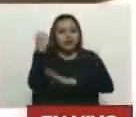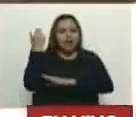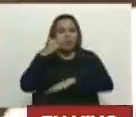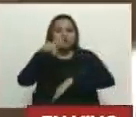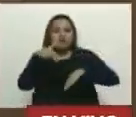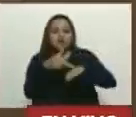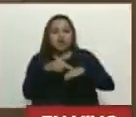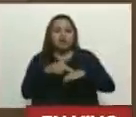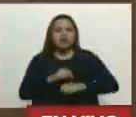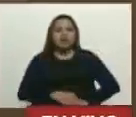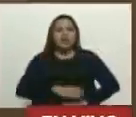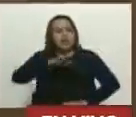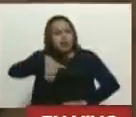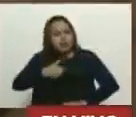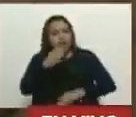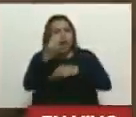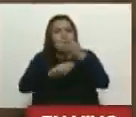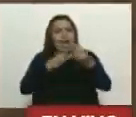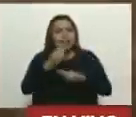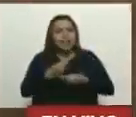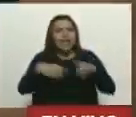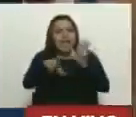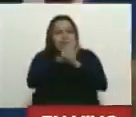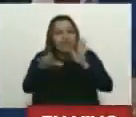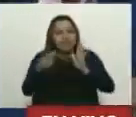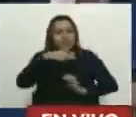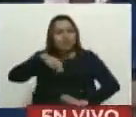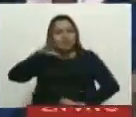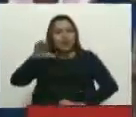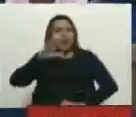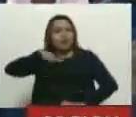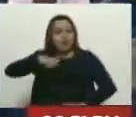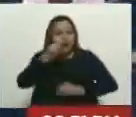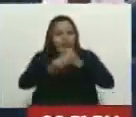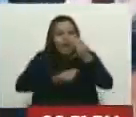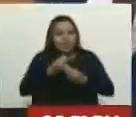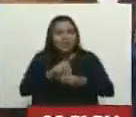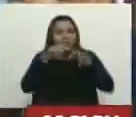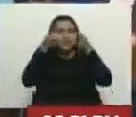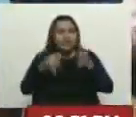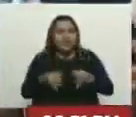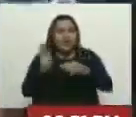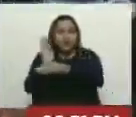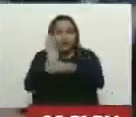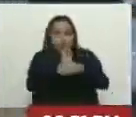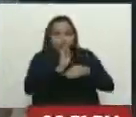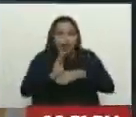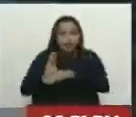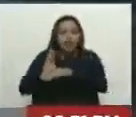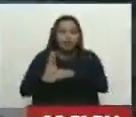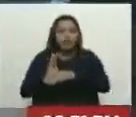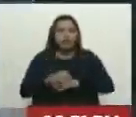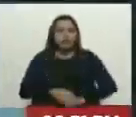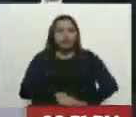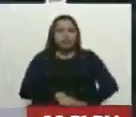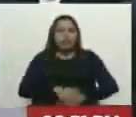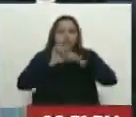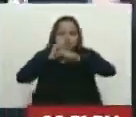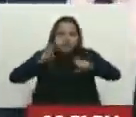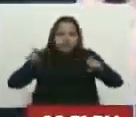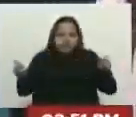y que pueda convertirse en ley de la República para generar estas condiciones de protección, de cuidado, de